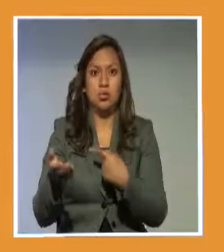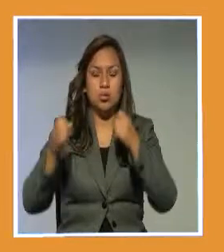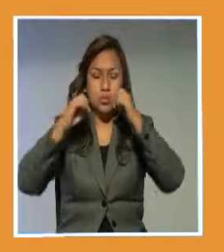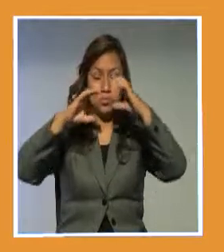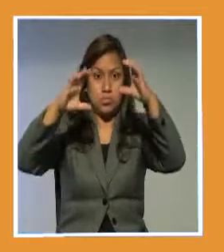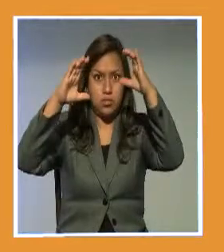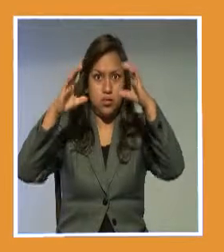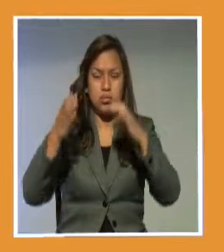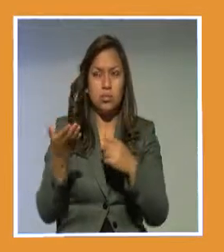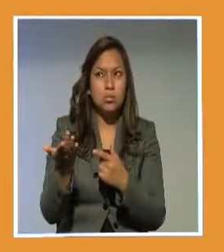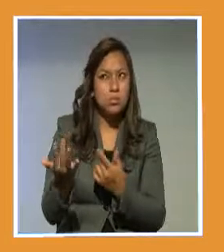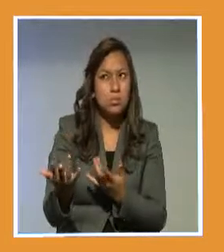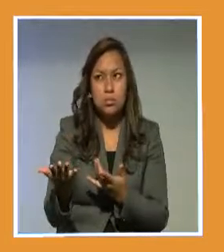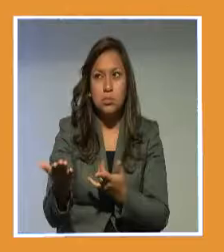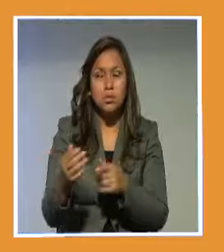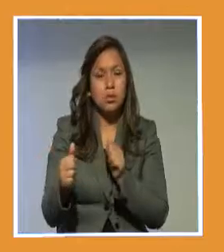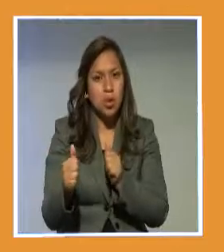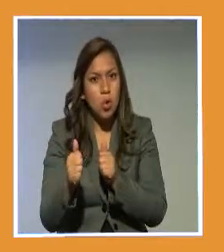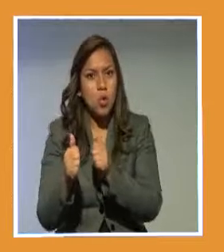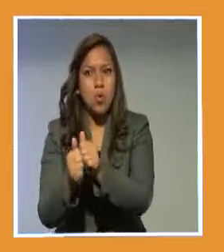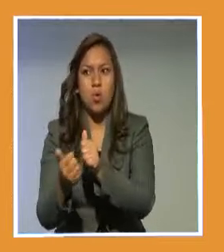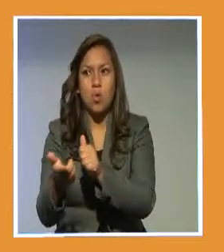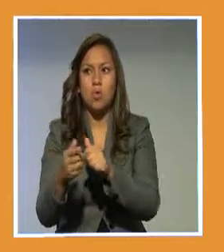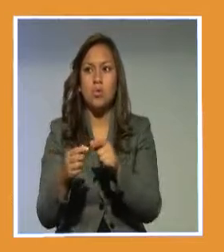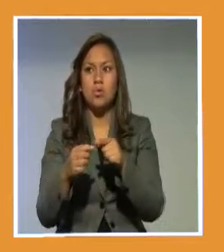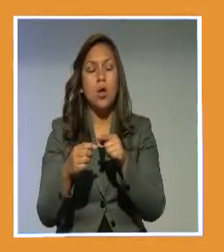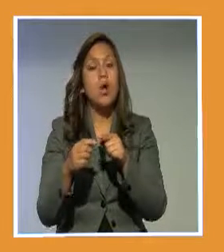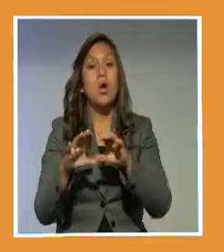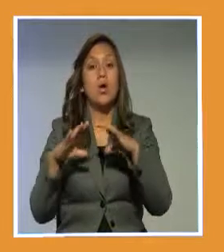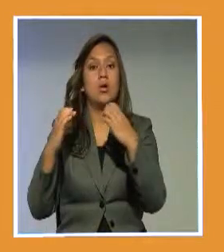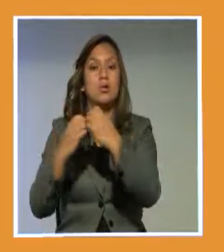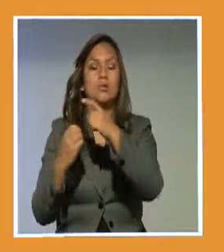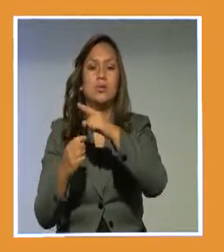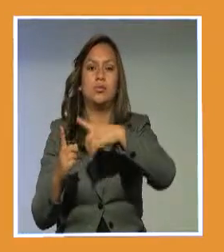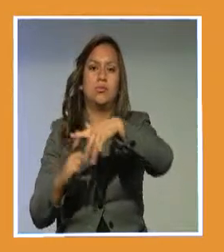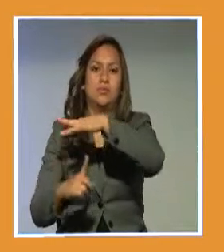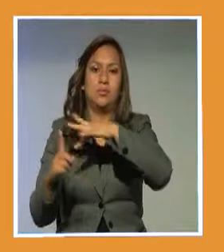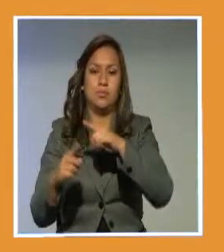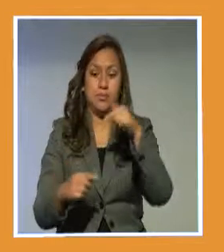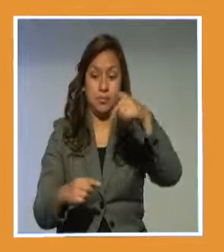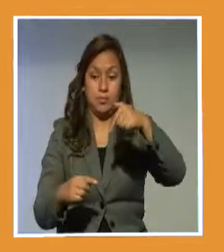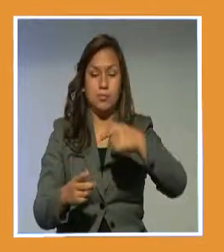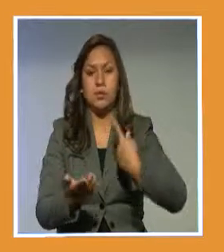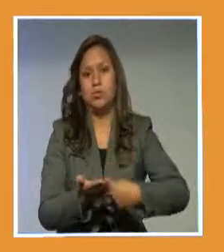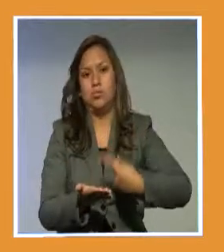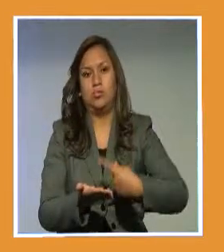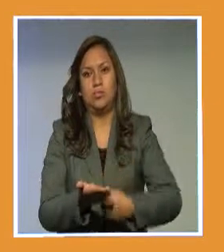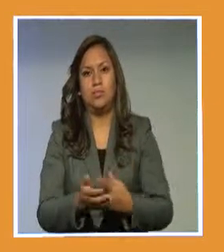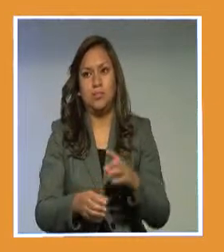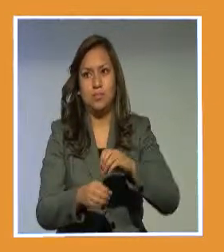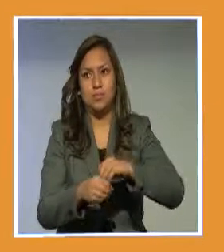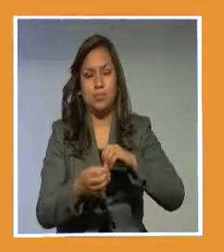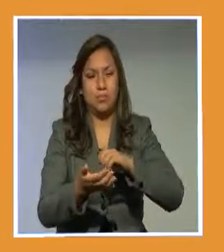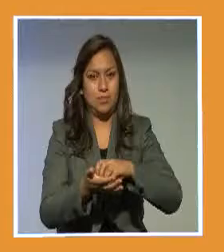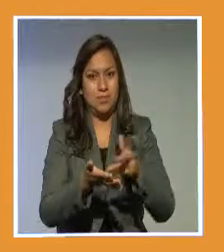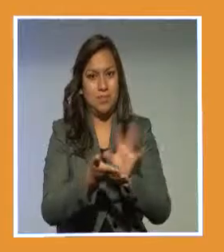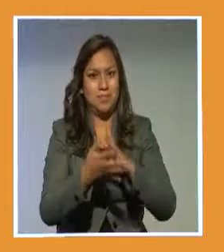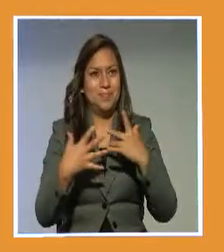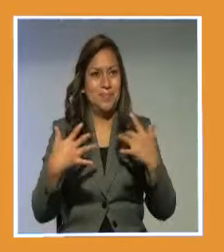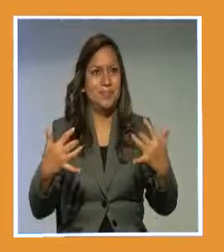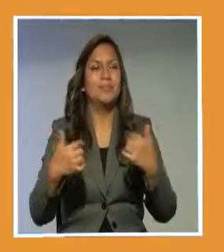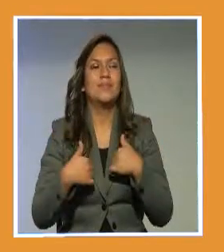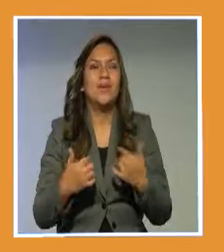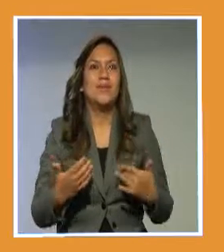la Comisión de Biodiversidad para que pueda presentar los informes respectivos para debate del Pleno. Y me alegra muchísimo, de todo corazón,